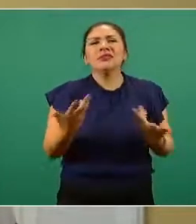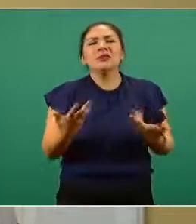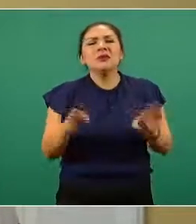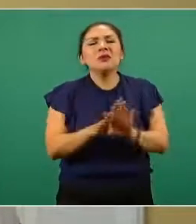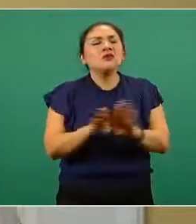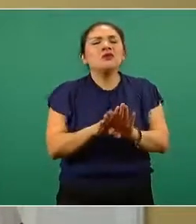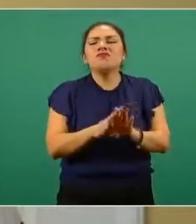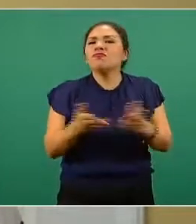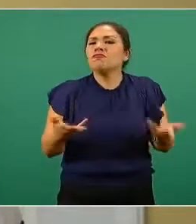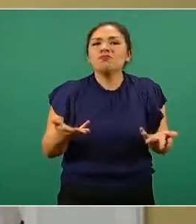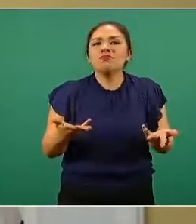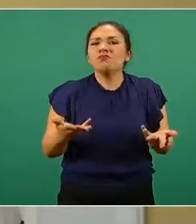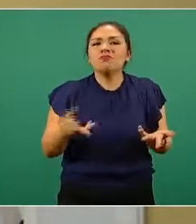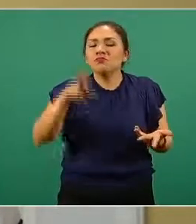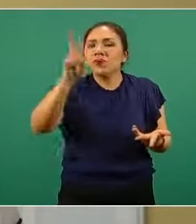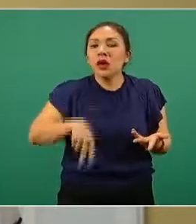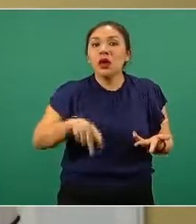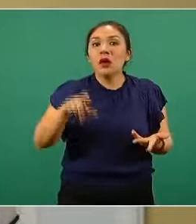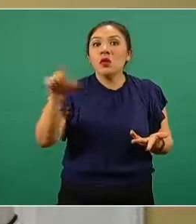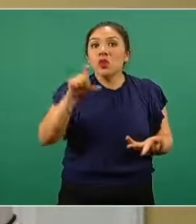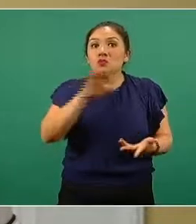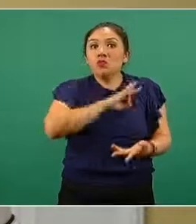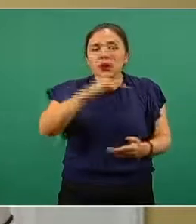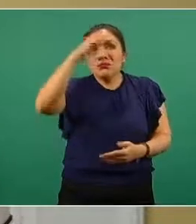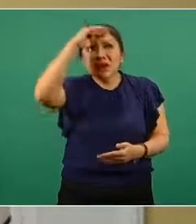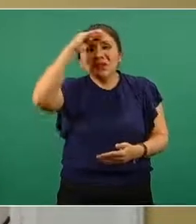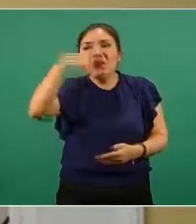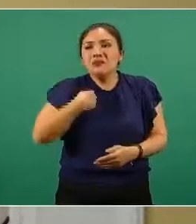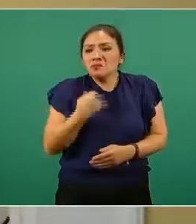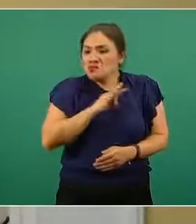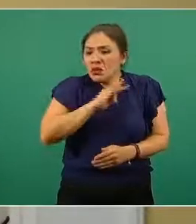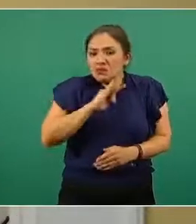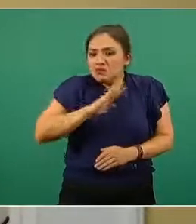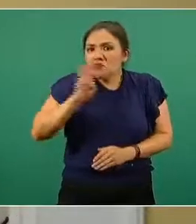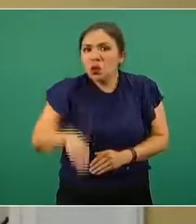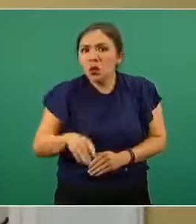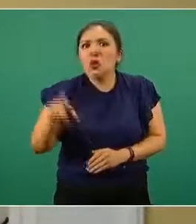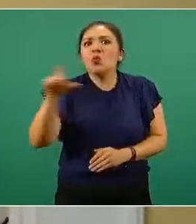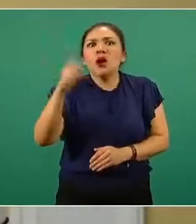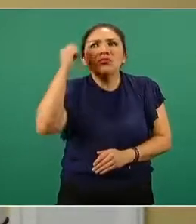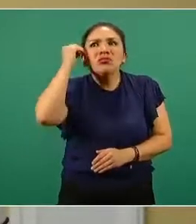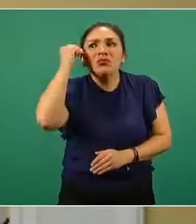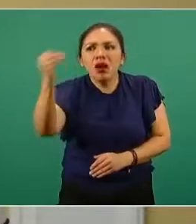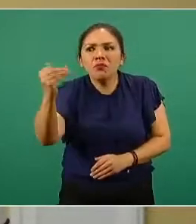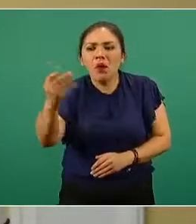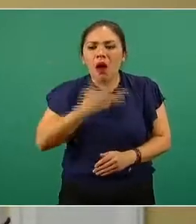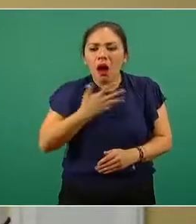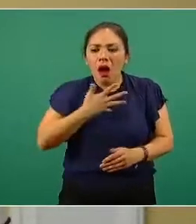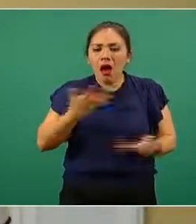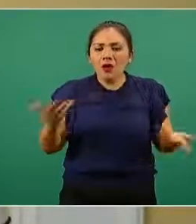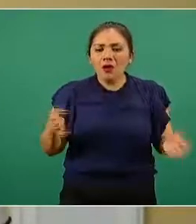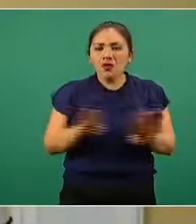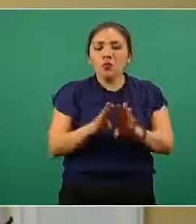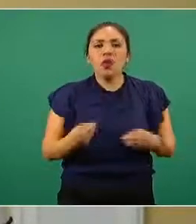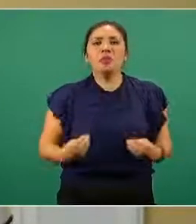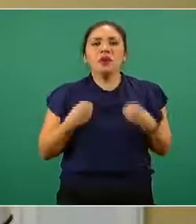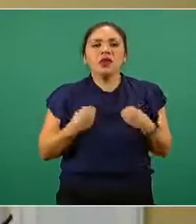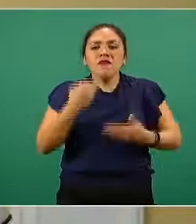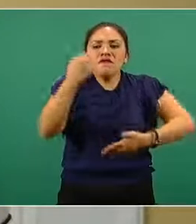que nos deprimimos en el momento de que podemos perder la vida. No sé cuánto tiempo tengamos de